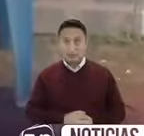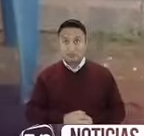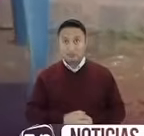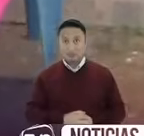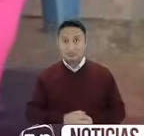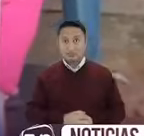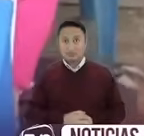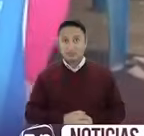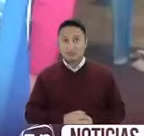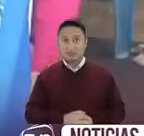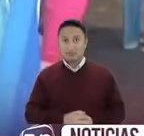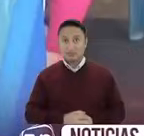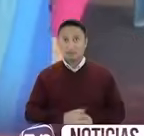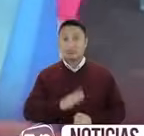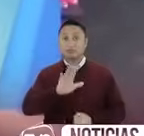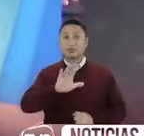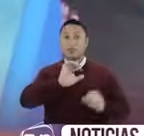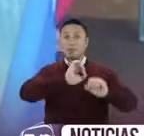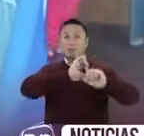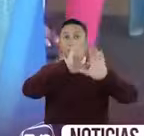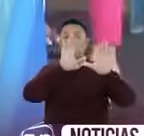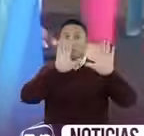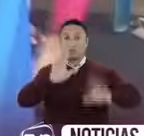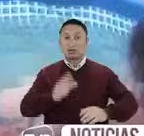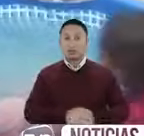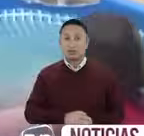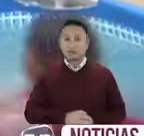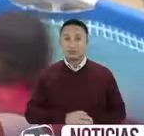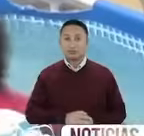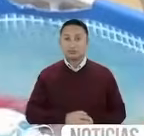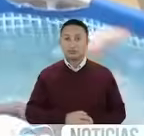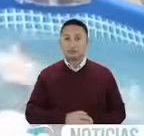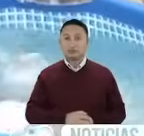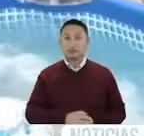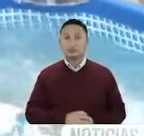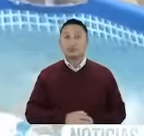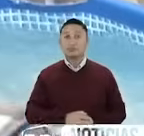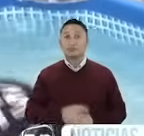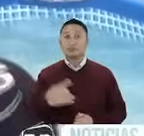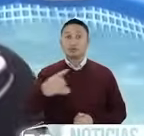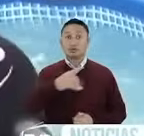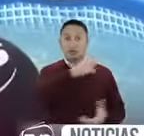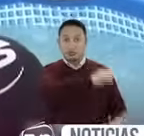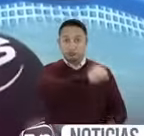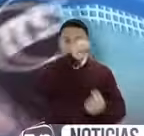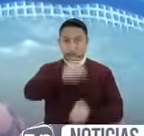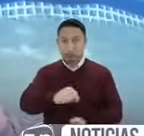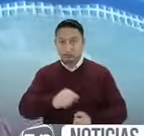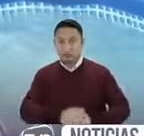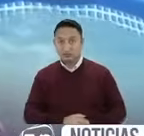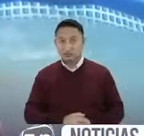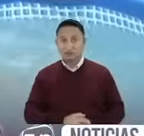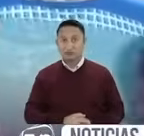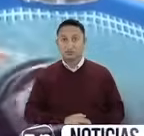la mañana la cogemos. Si alguien está seco, lo meten a la piscina. ¿Y quién falta en la casa